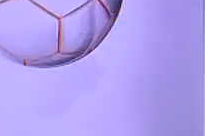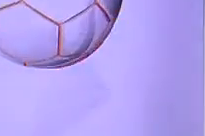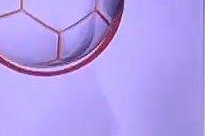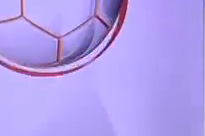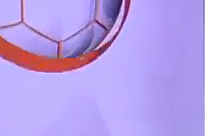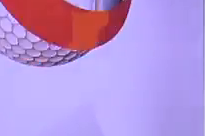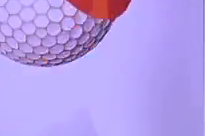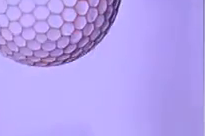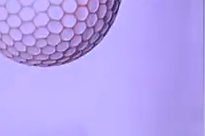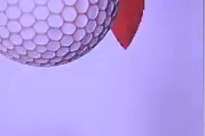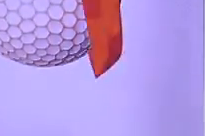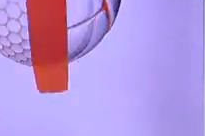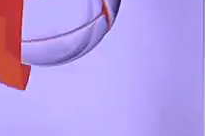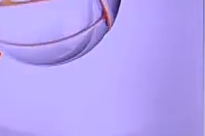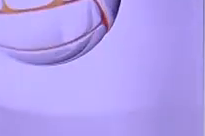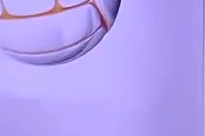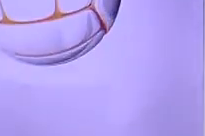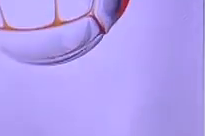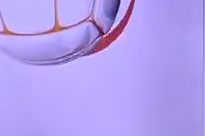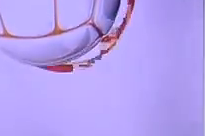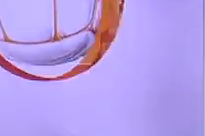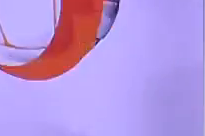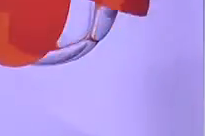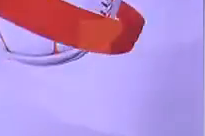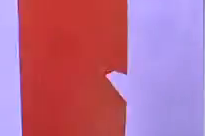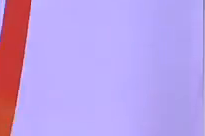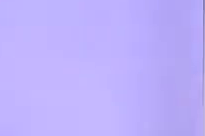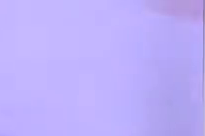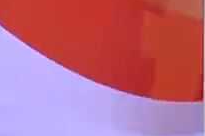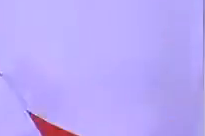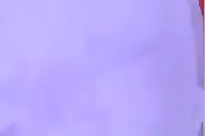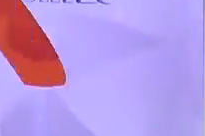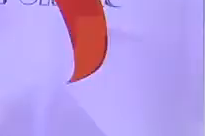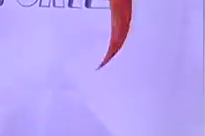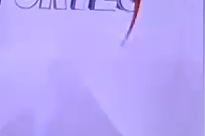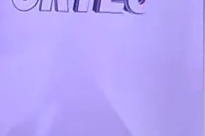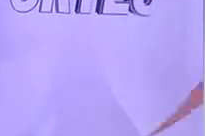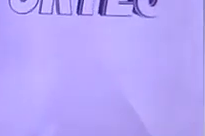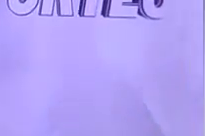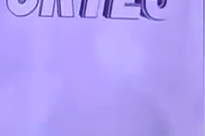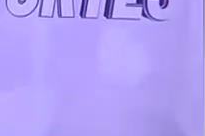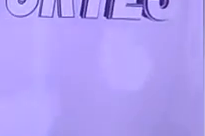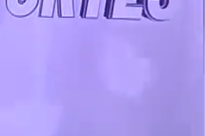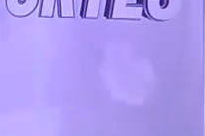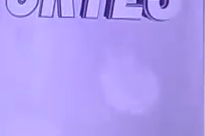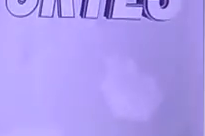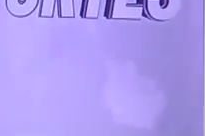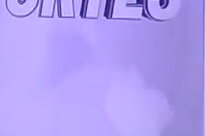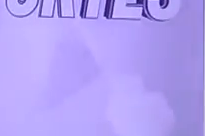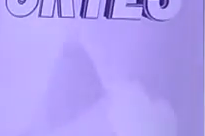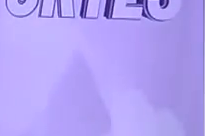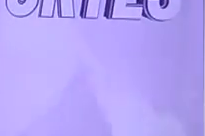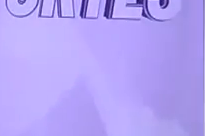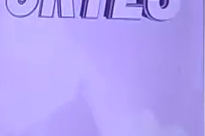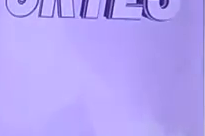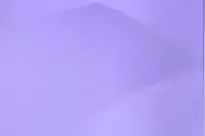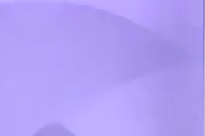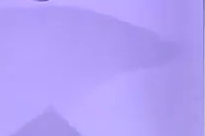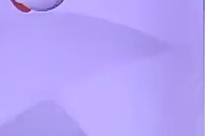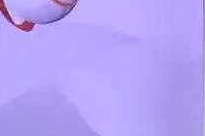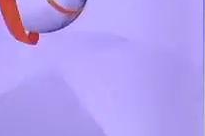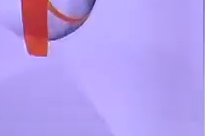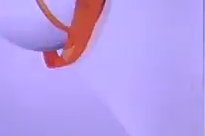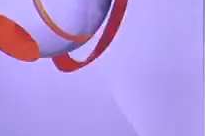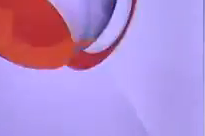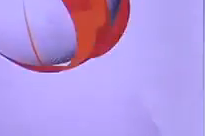El Club Talentos Fútbol Club se prepara para enfrentar a la Alianza Petrolera en la final municipal de fútbol en la categoría sub-21 que se jugará